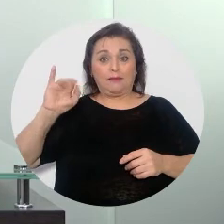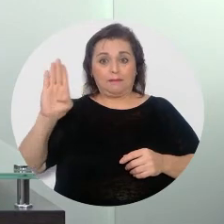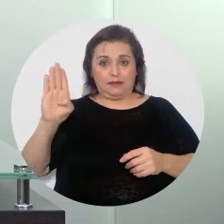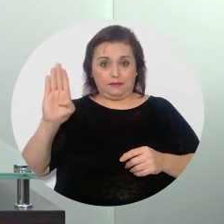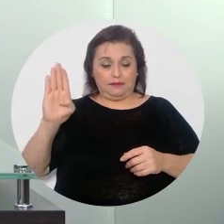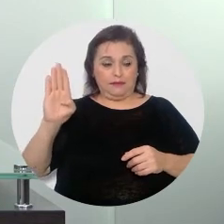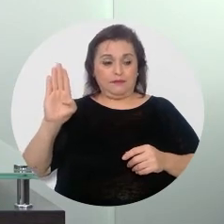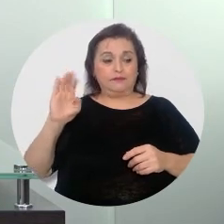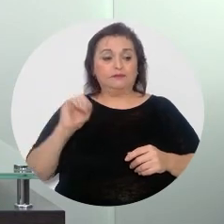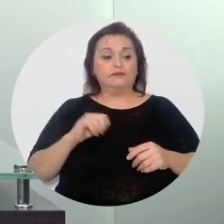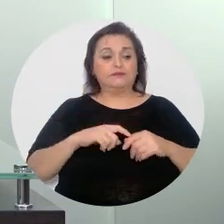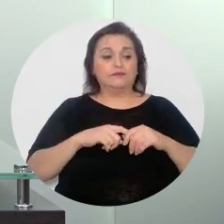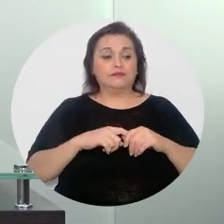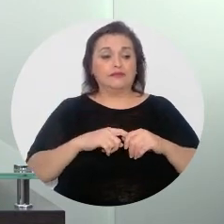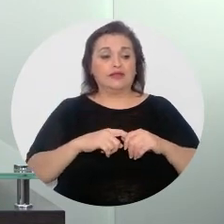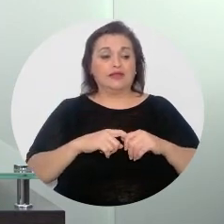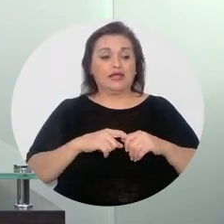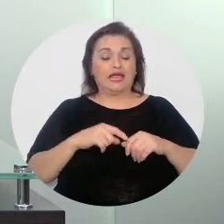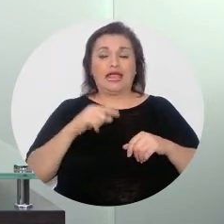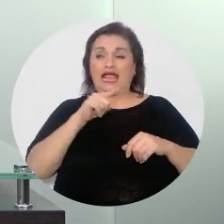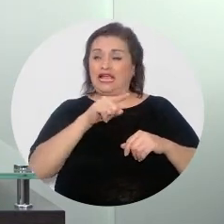0,03% del Producto Interno Bruto